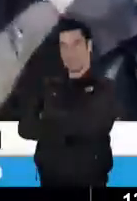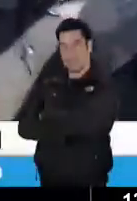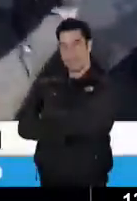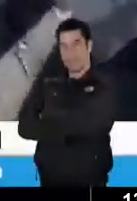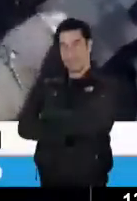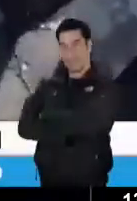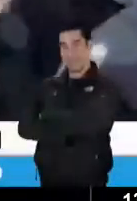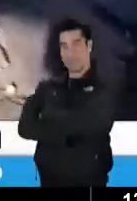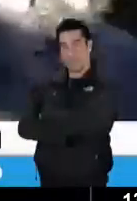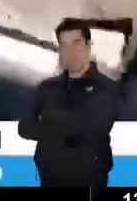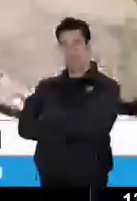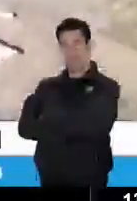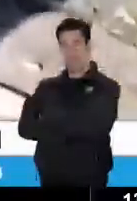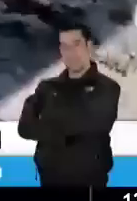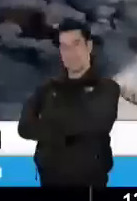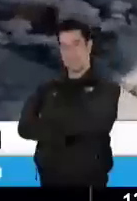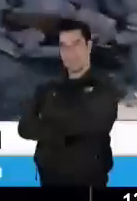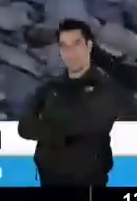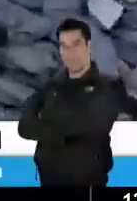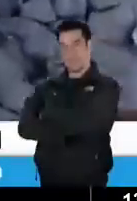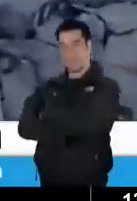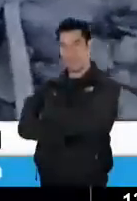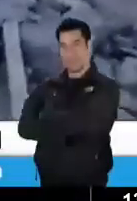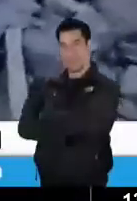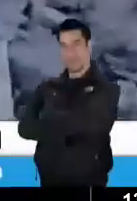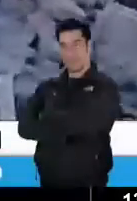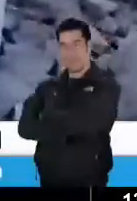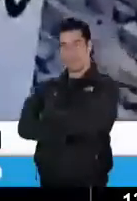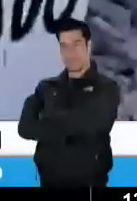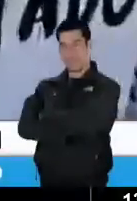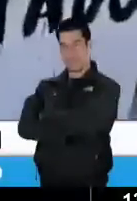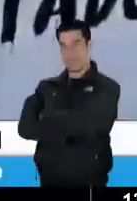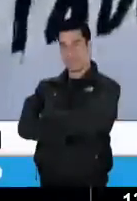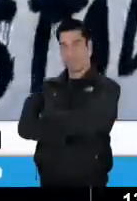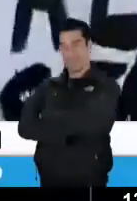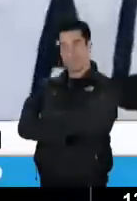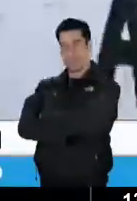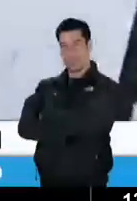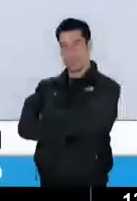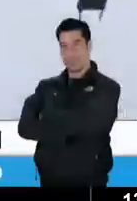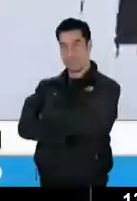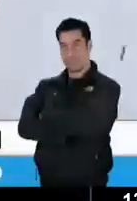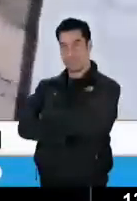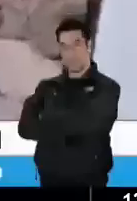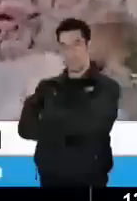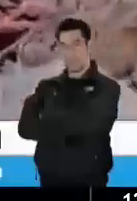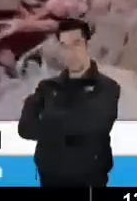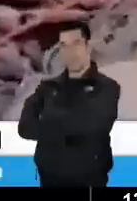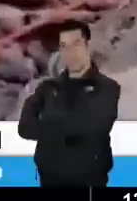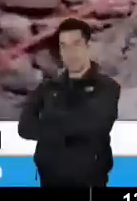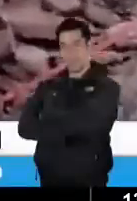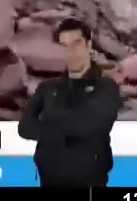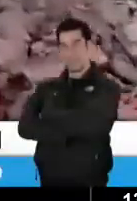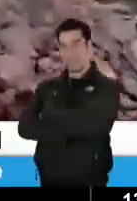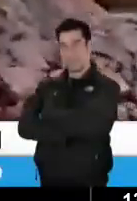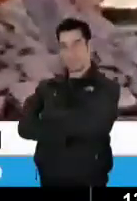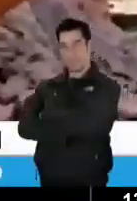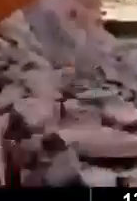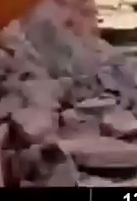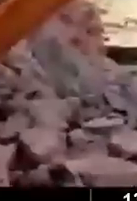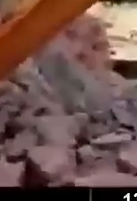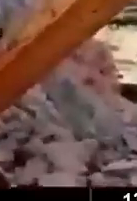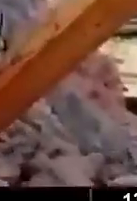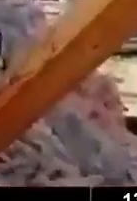marzo para seguir adelante y ver si se pueden demoler también estas infraestructuras denominadas memoriales narcos. Ha sido parte de lo